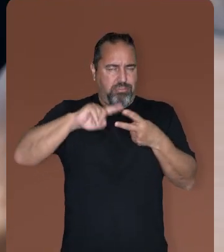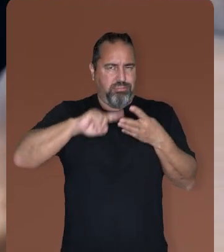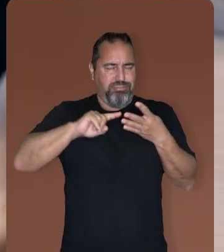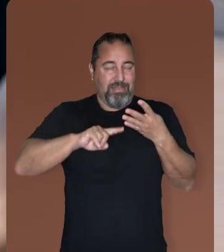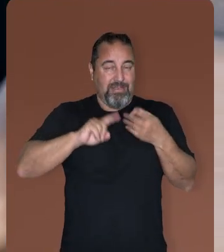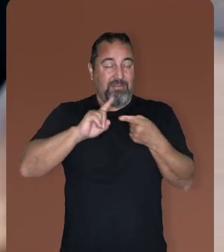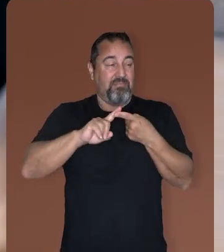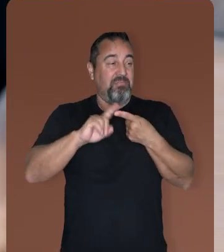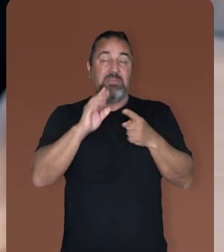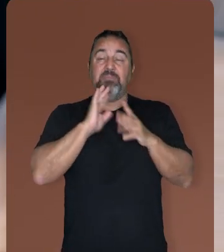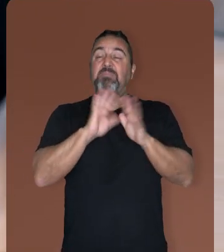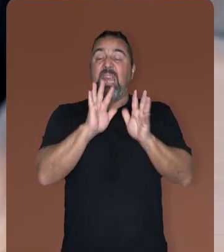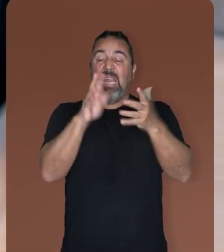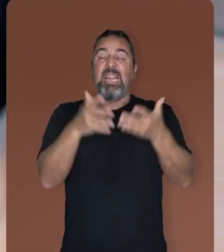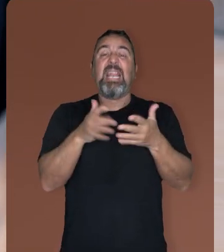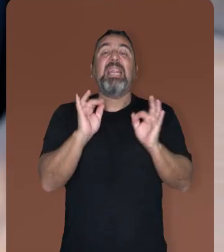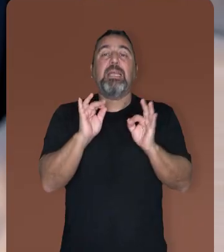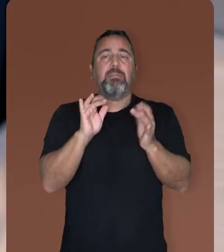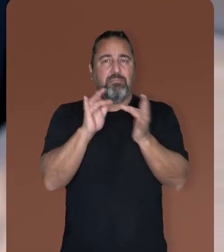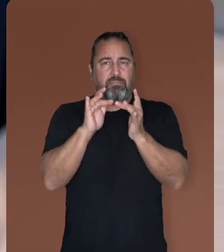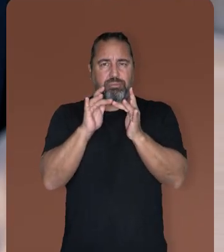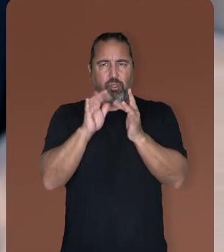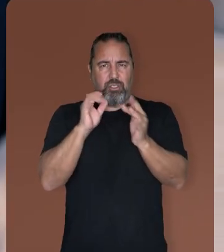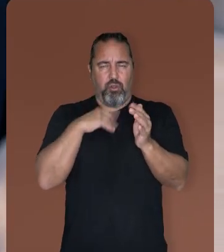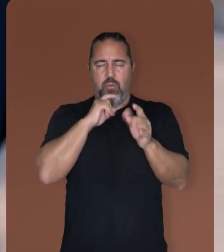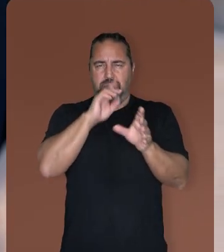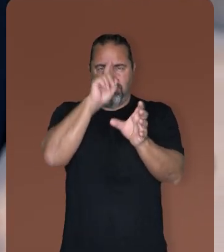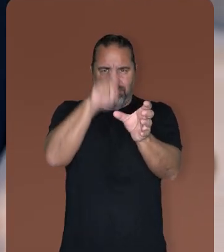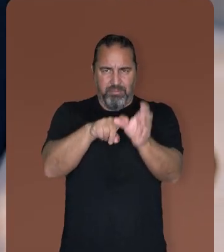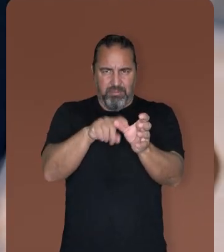curso. Conexión a Internet no móvil.